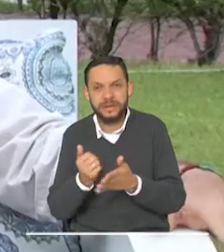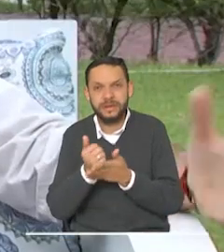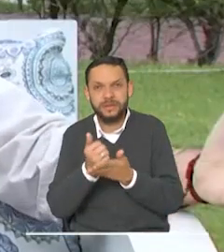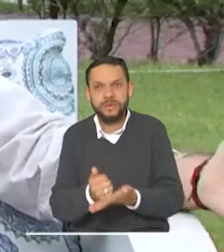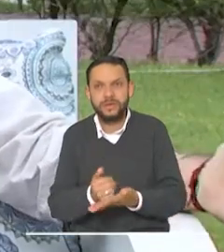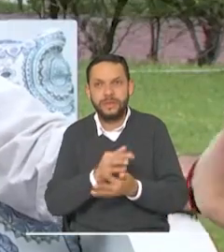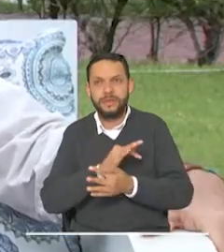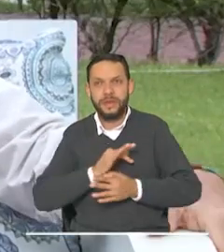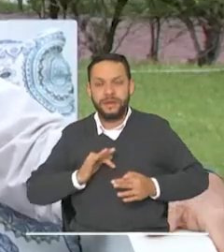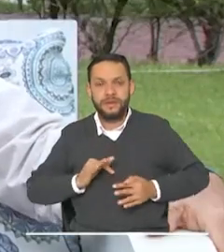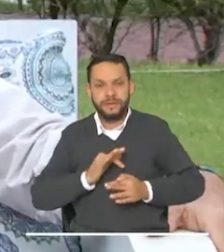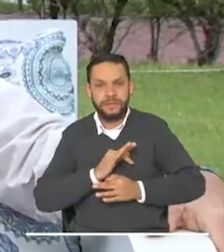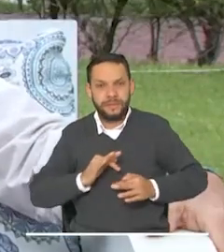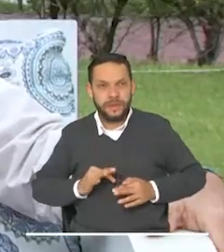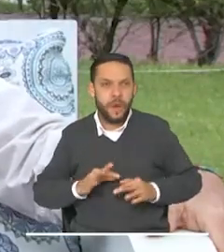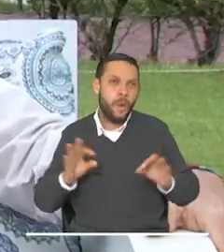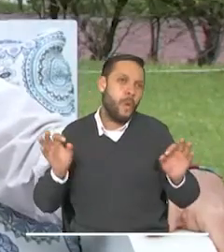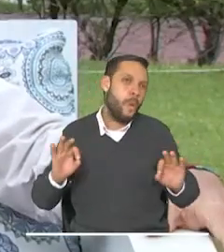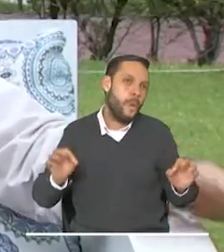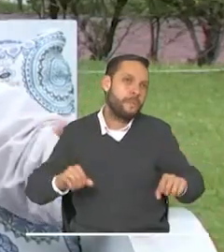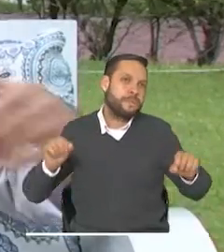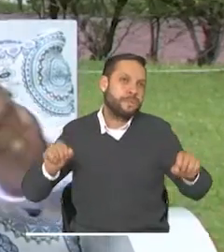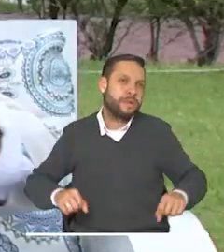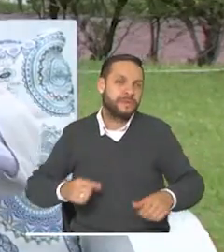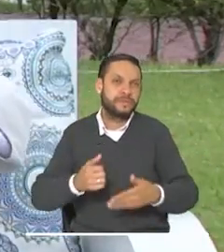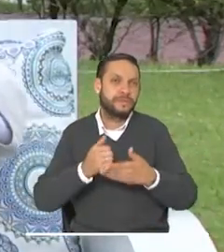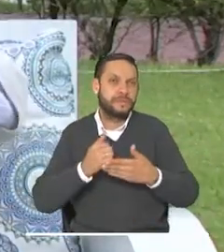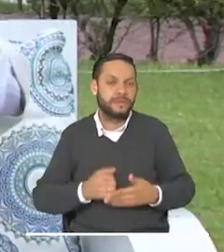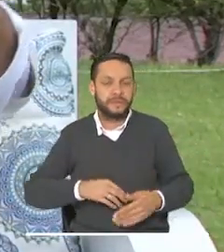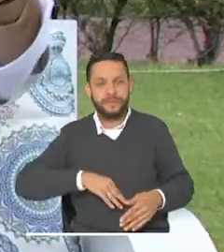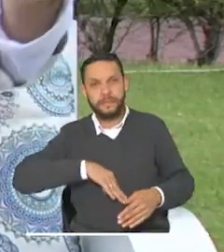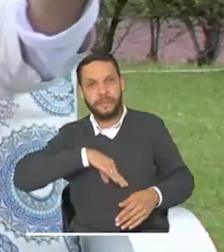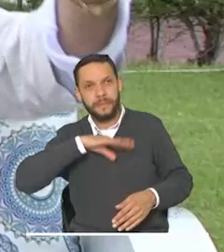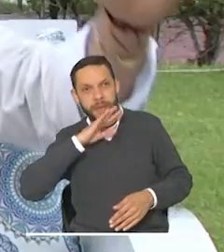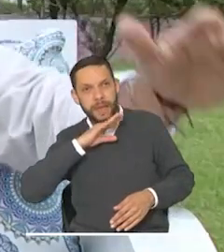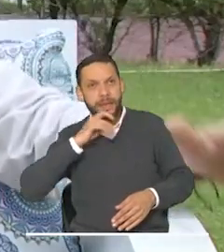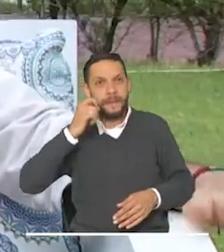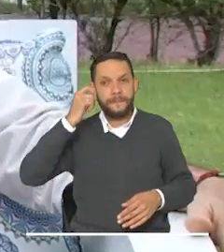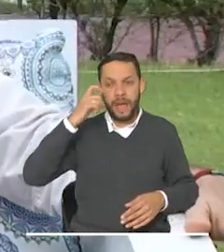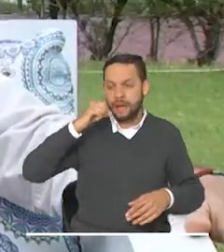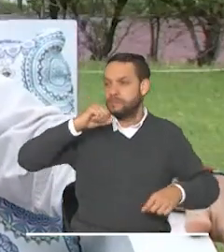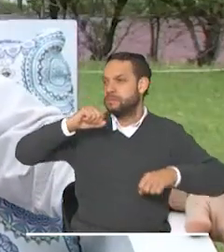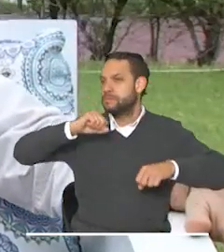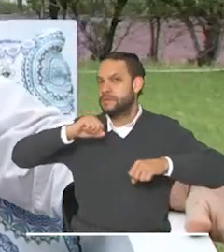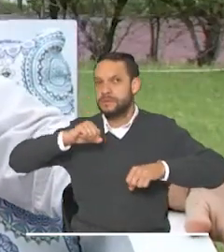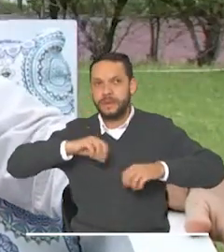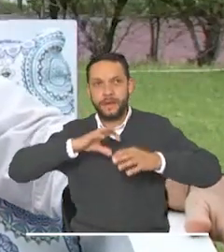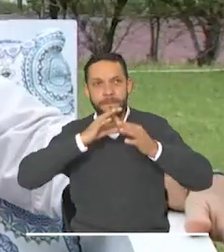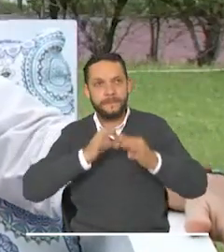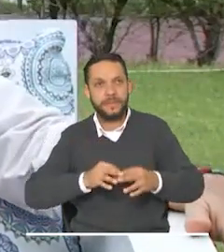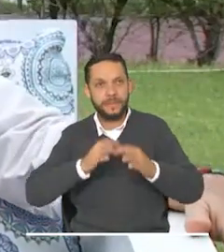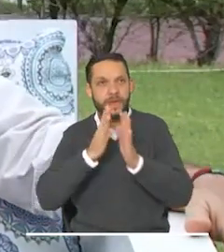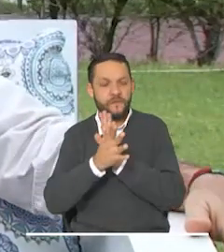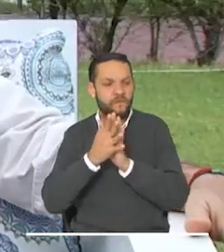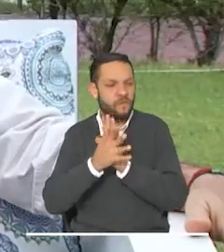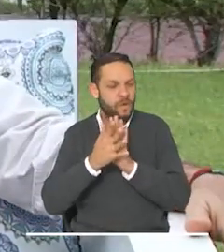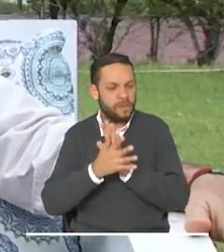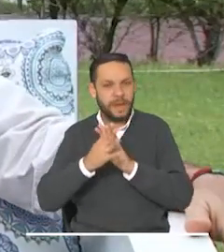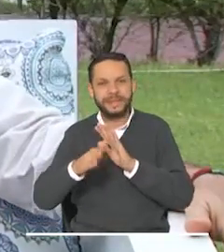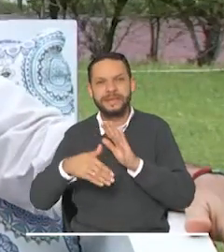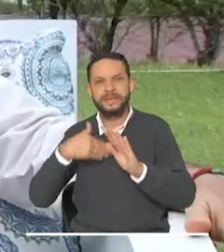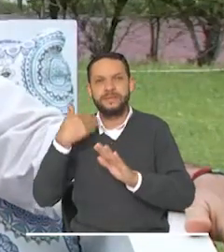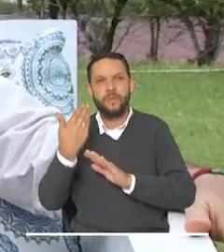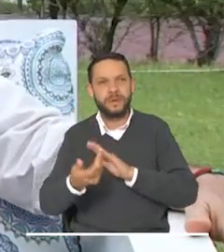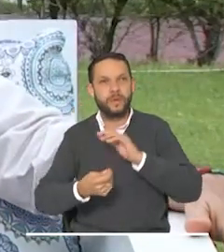hay otros componentes que nos pueden servir a nosotros en ese despertar y en ese camino y eso se las estaremos contando después de